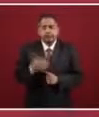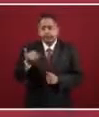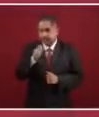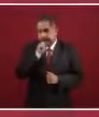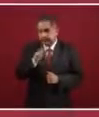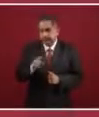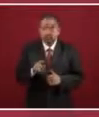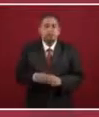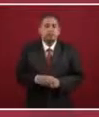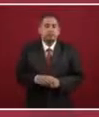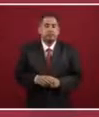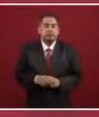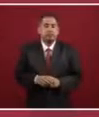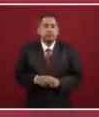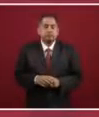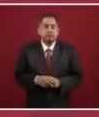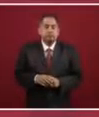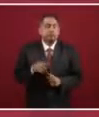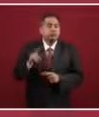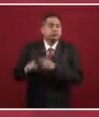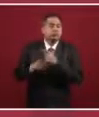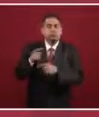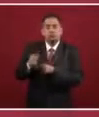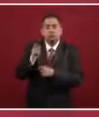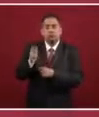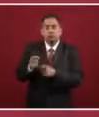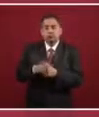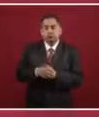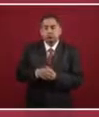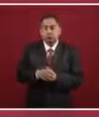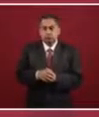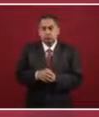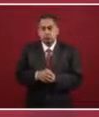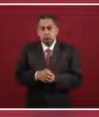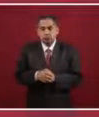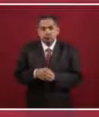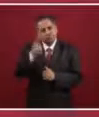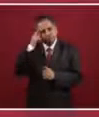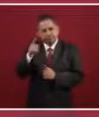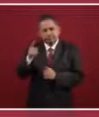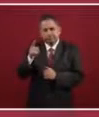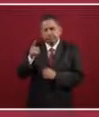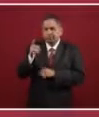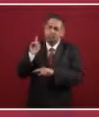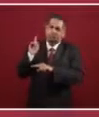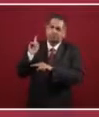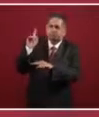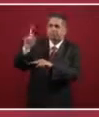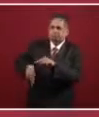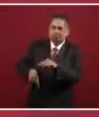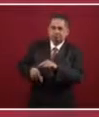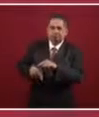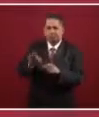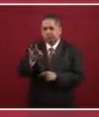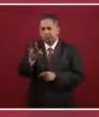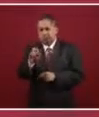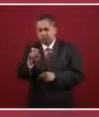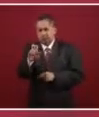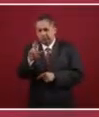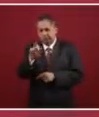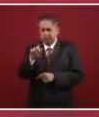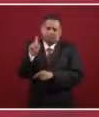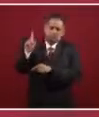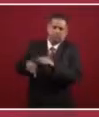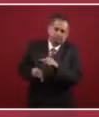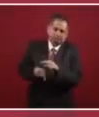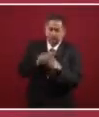Y luego vino lo del desafuero, también fuertísimo, o